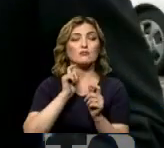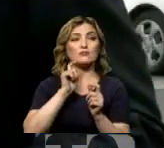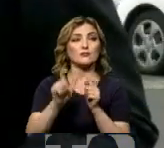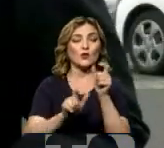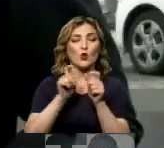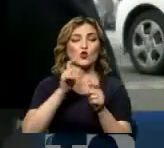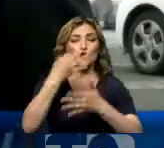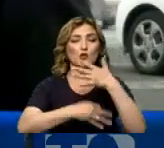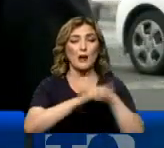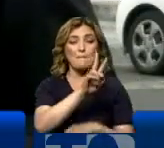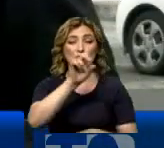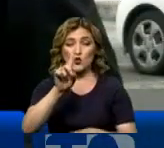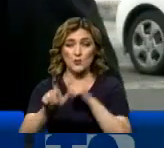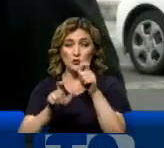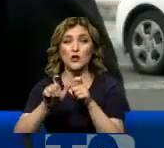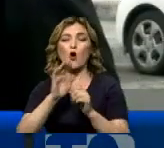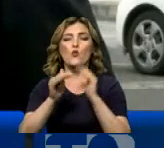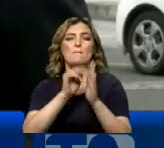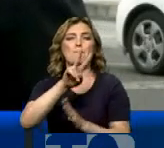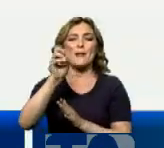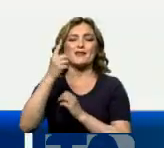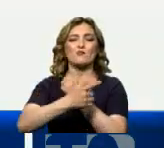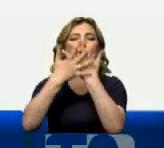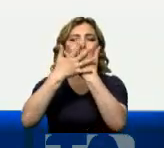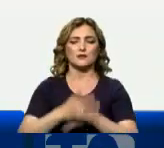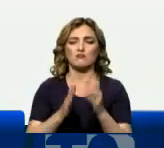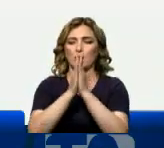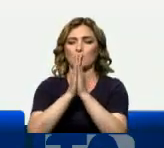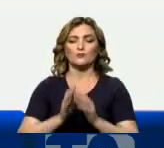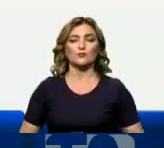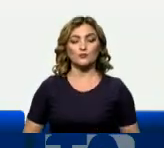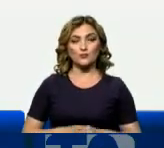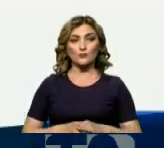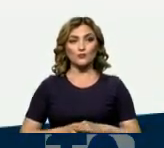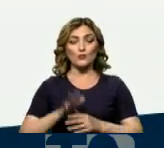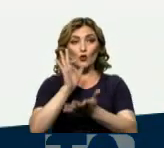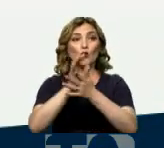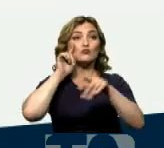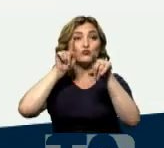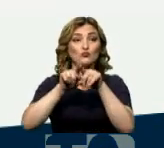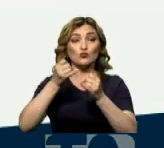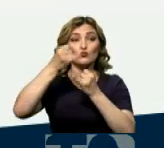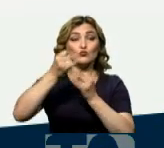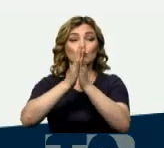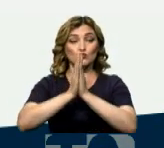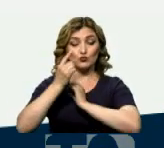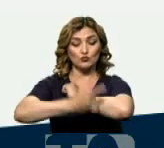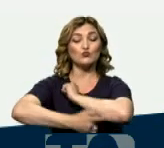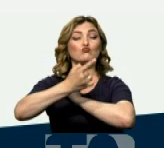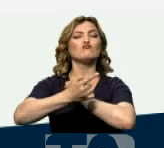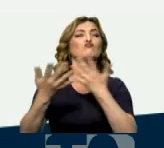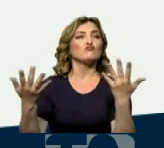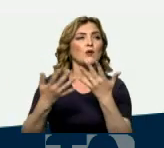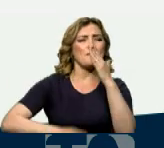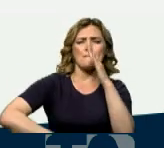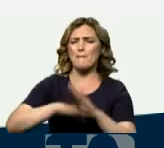de 21 de los procesados dentro de este juicio. De acuerdo a los alegatos de cierre, pide sentencia condenatoria